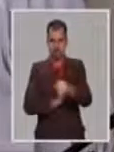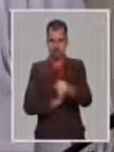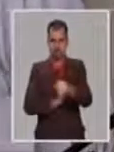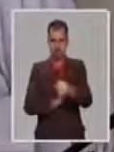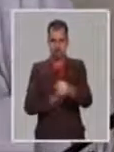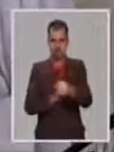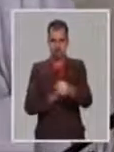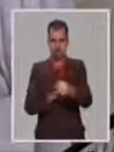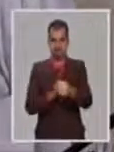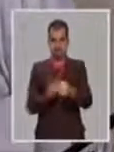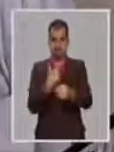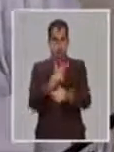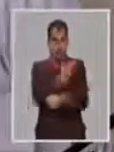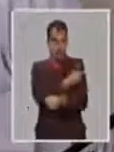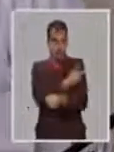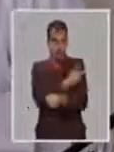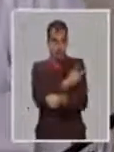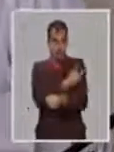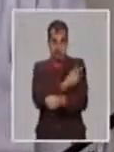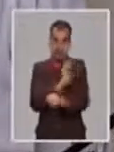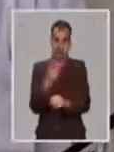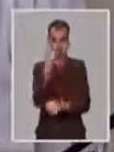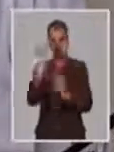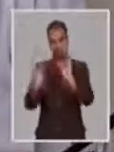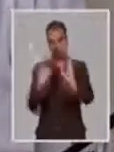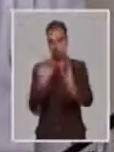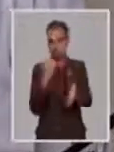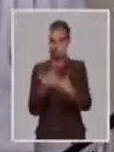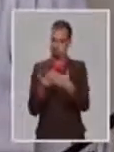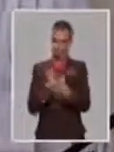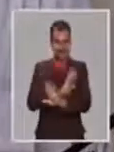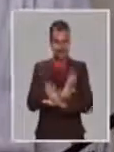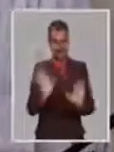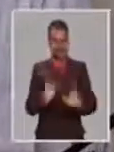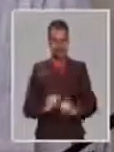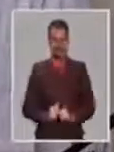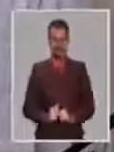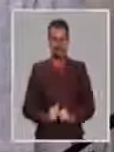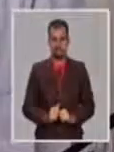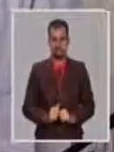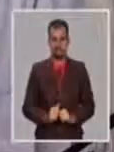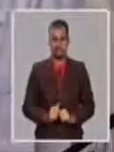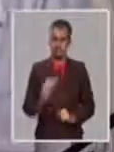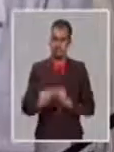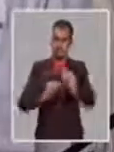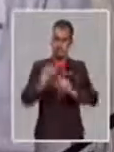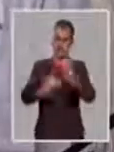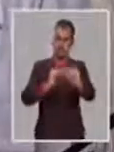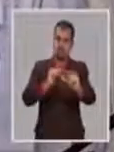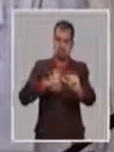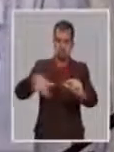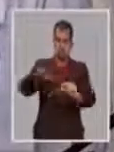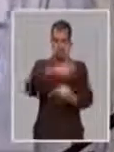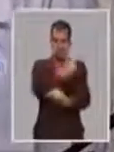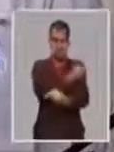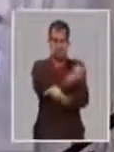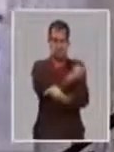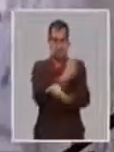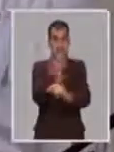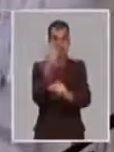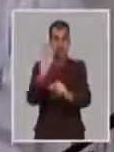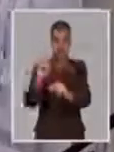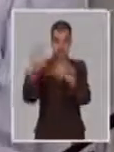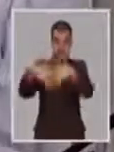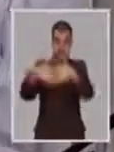todas las vacunas del fase 3 ya producidas y cuentan con las capacidades de escalado y demás para ir garantizando todas las vacunas que se